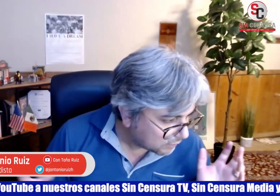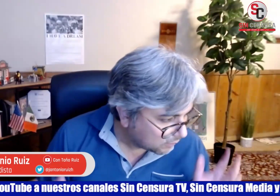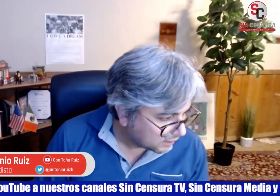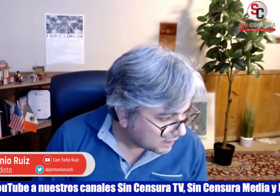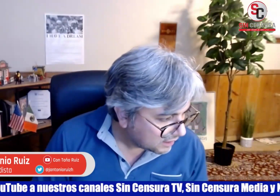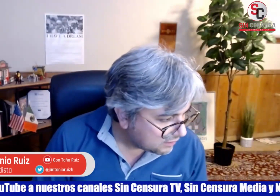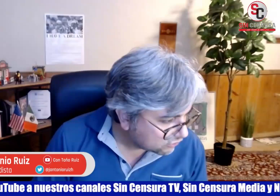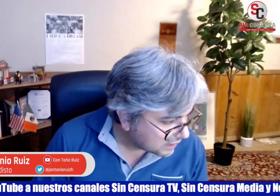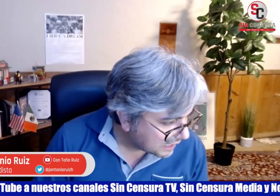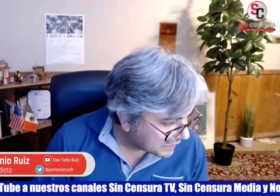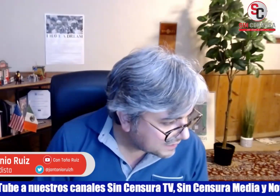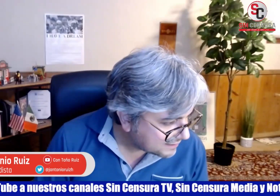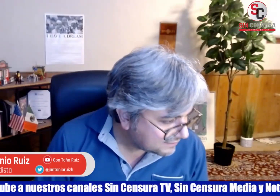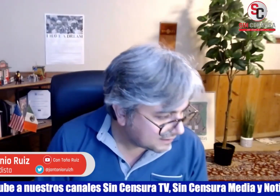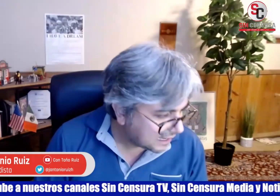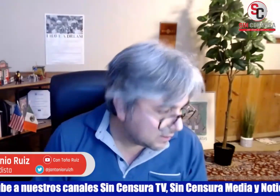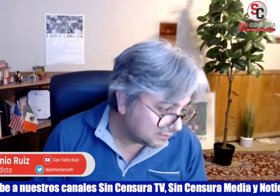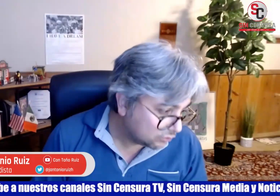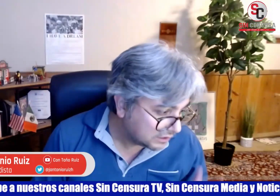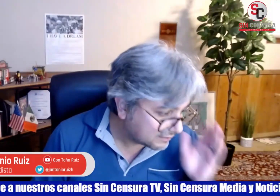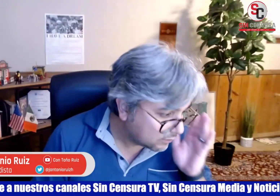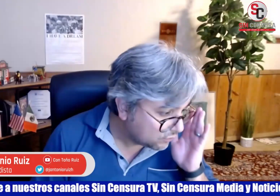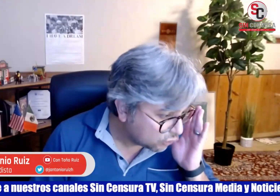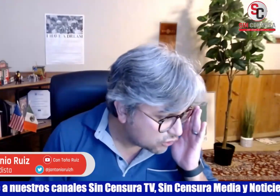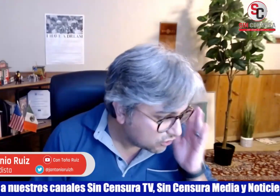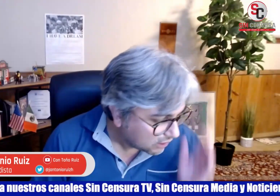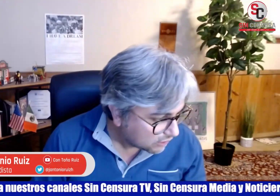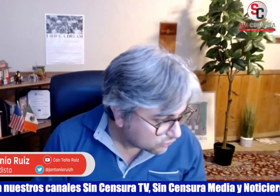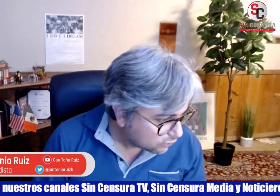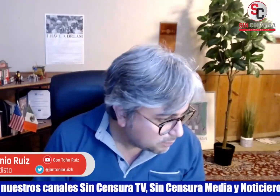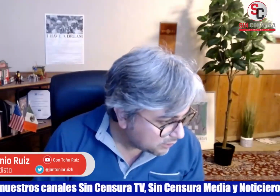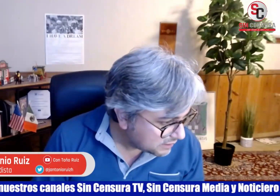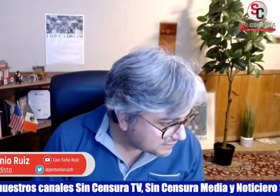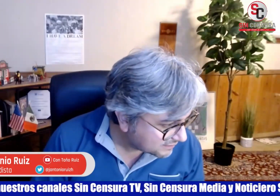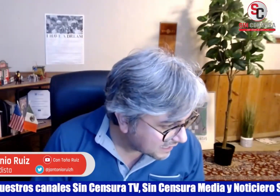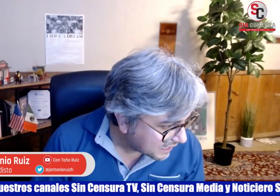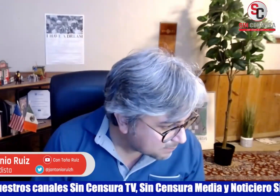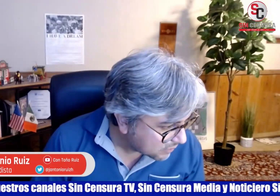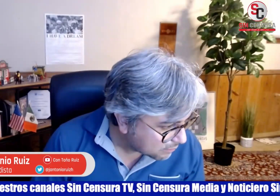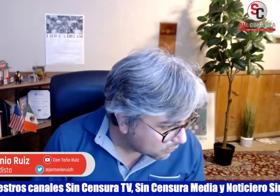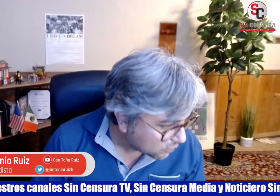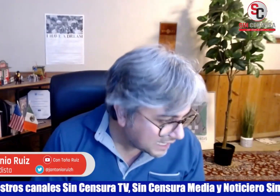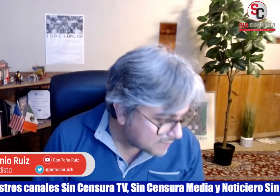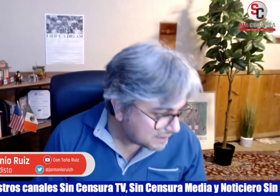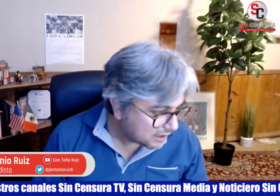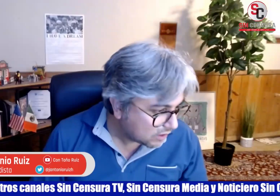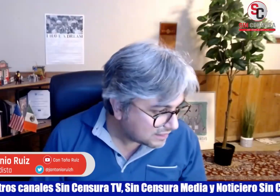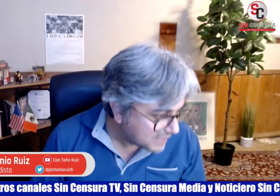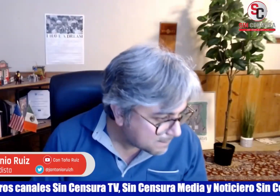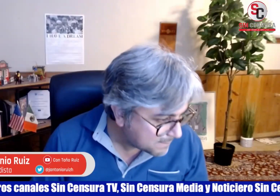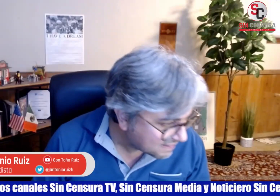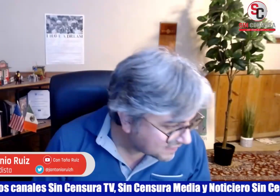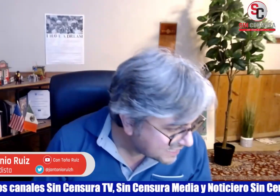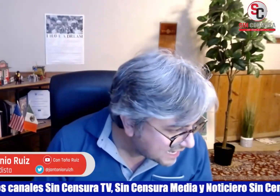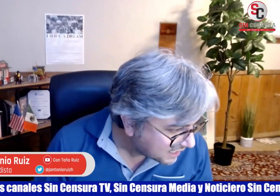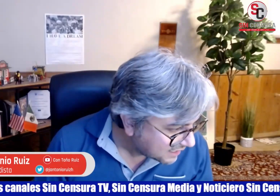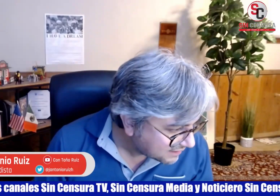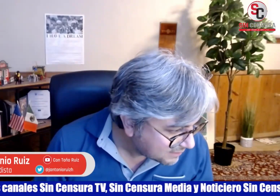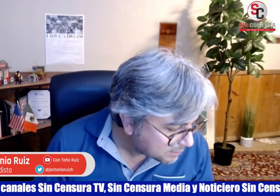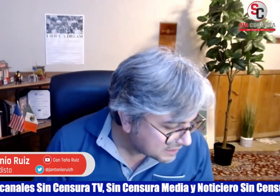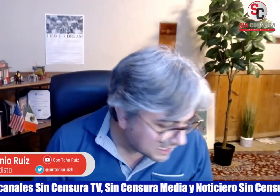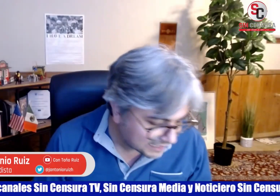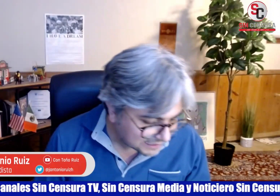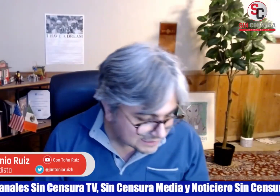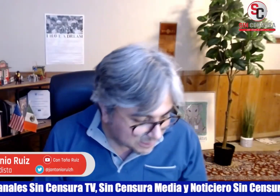revoluciones, por favor. Y Oscar Argaiz dice, ahora resulta que según Toño, son los periodistas que han cambiado al mundo. ¿Qué nivel de golatría y pedantería